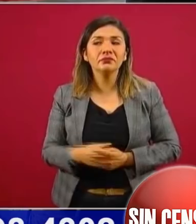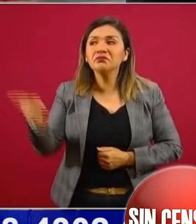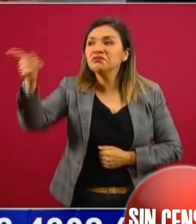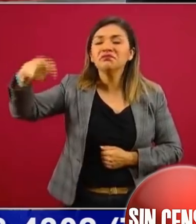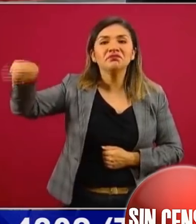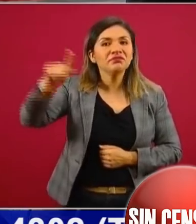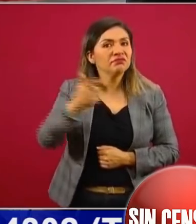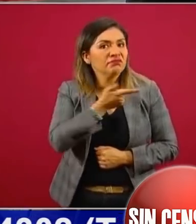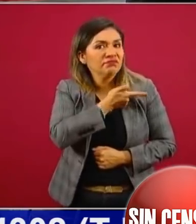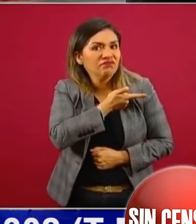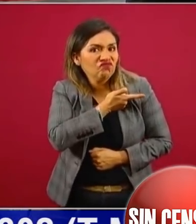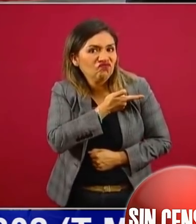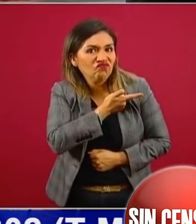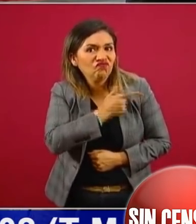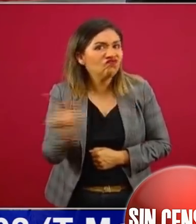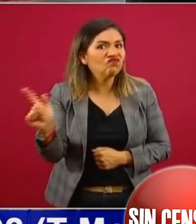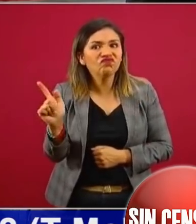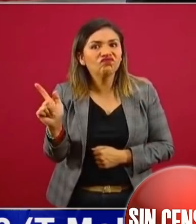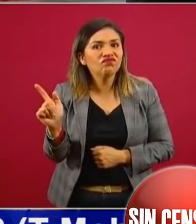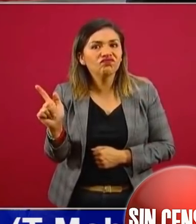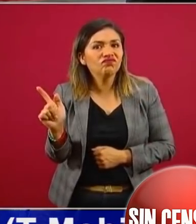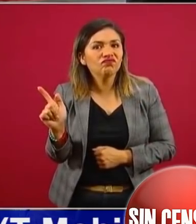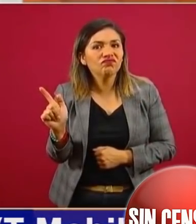gustó, no les